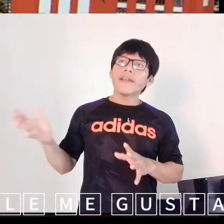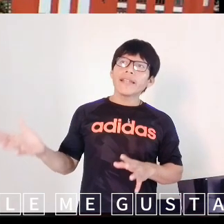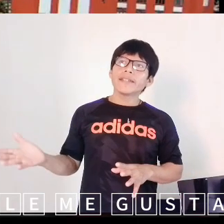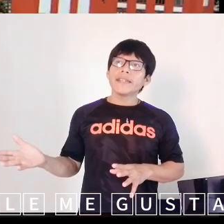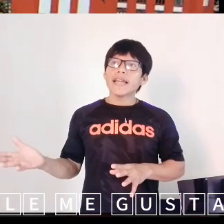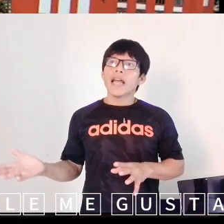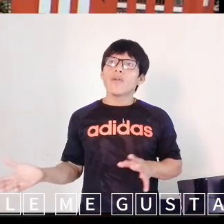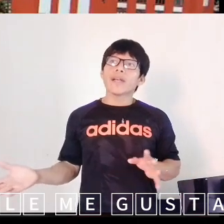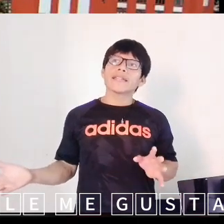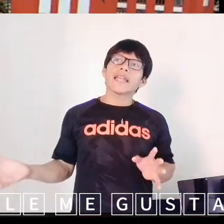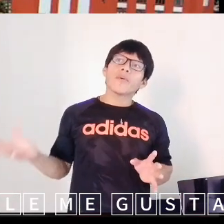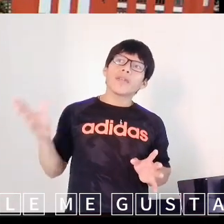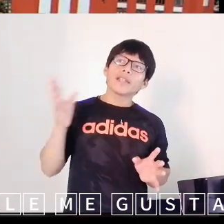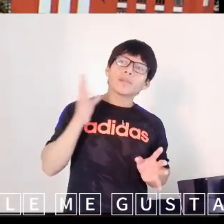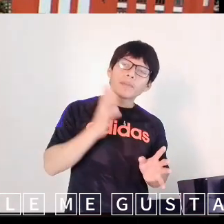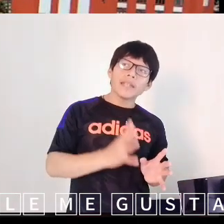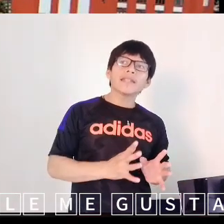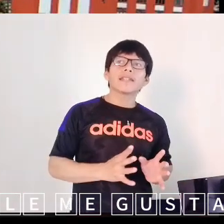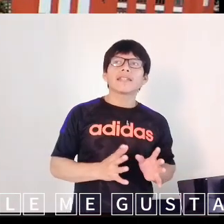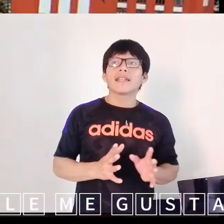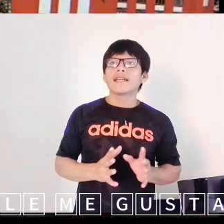Muy diferente a lo que se llevó